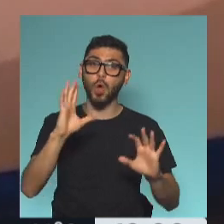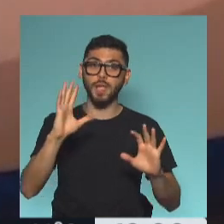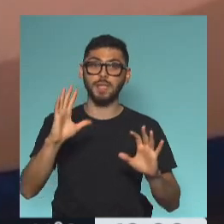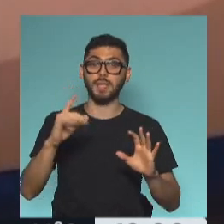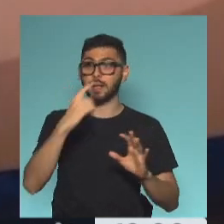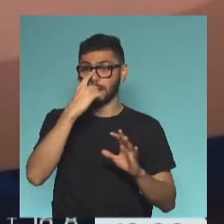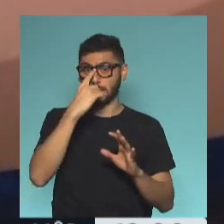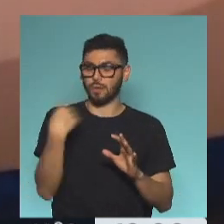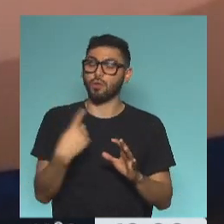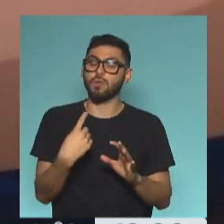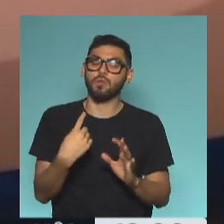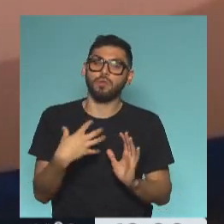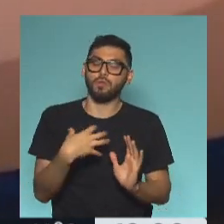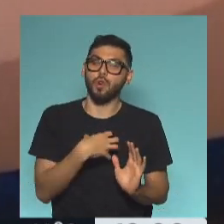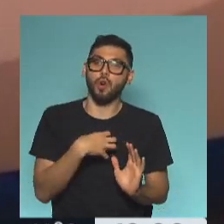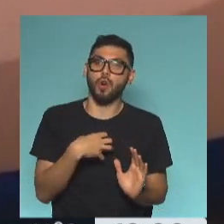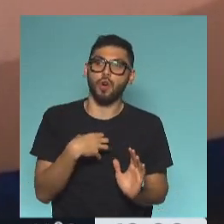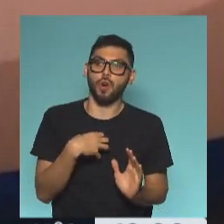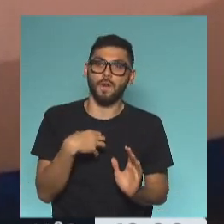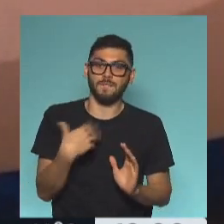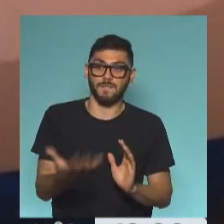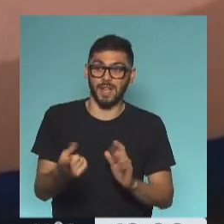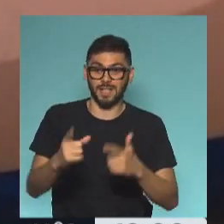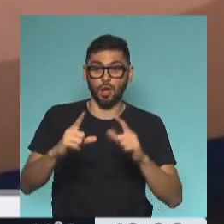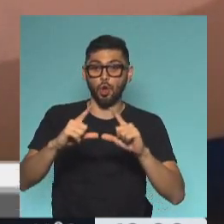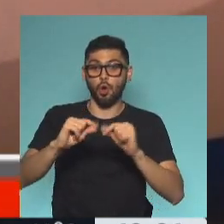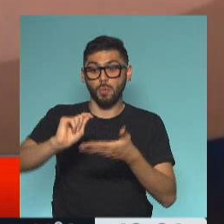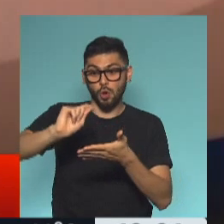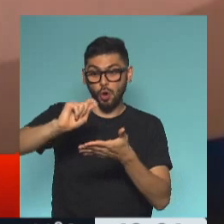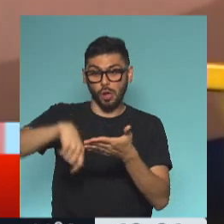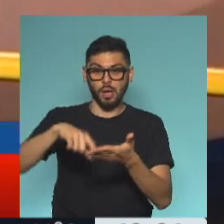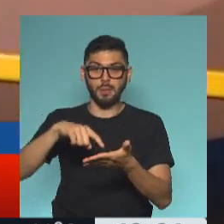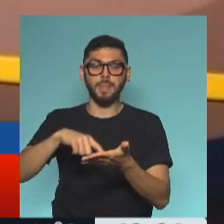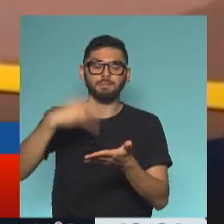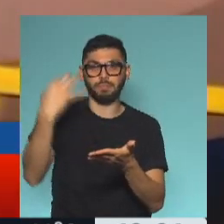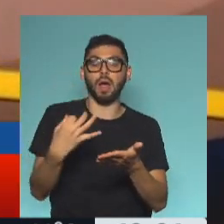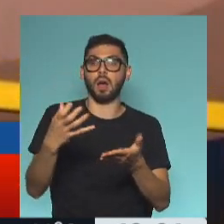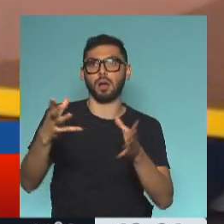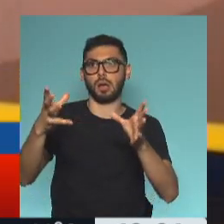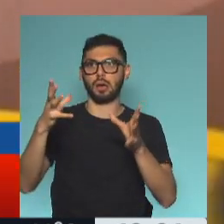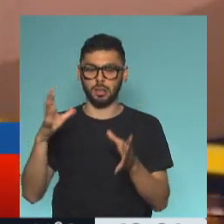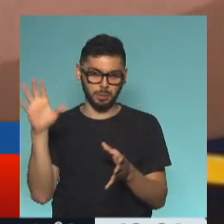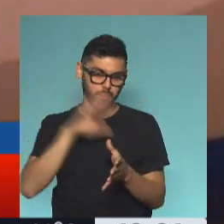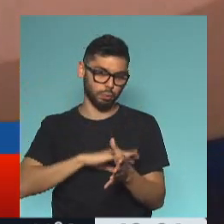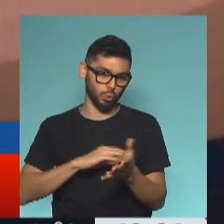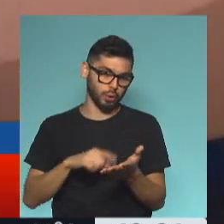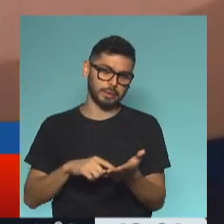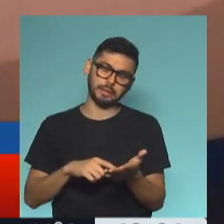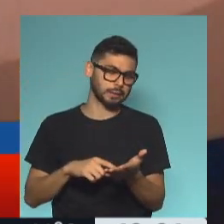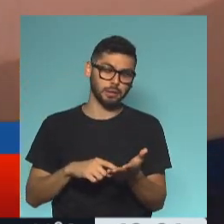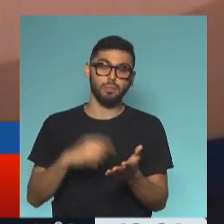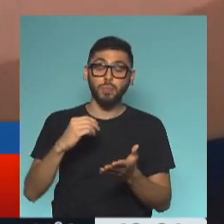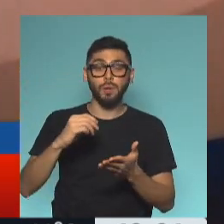y hayamos confiado demasiado en los números firmados. ¿Por qué reparo en lo firmado? Por